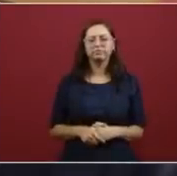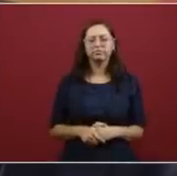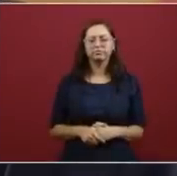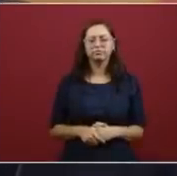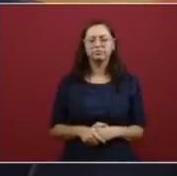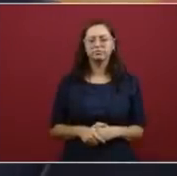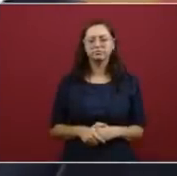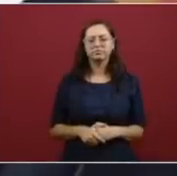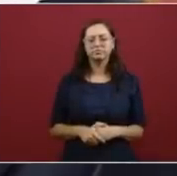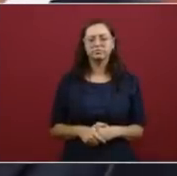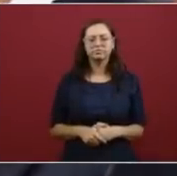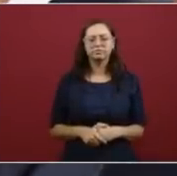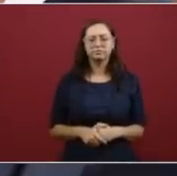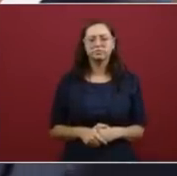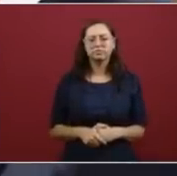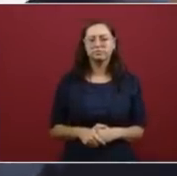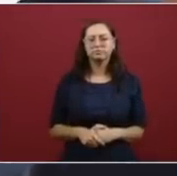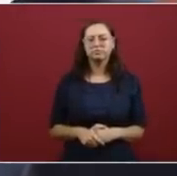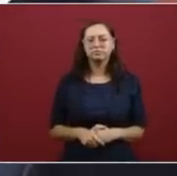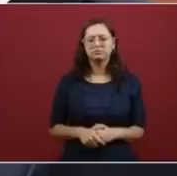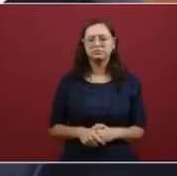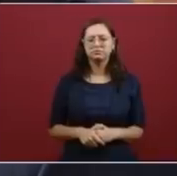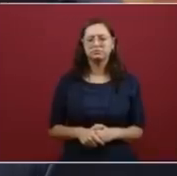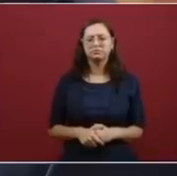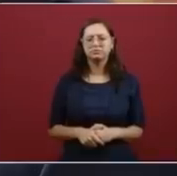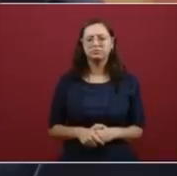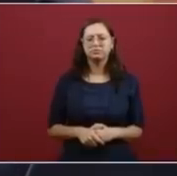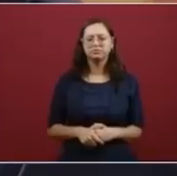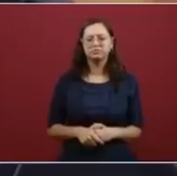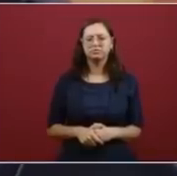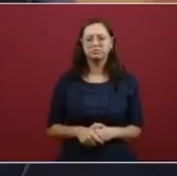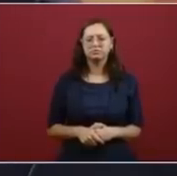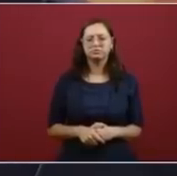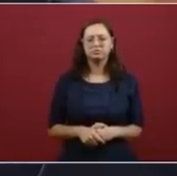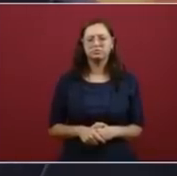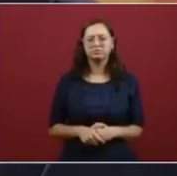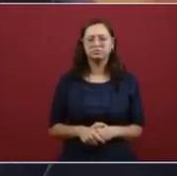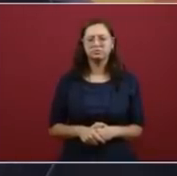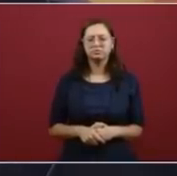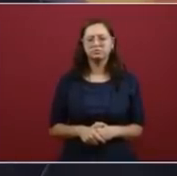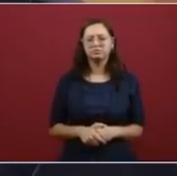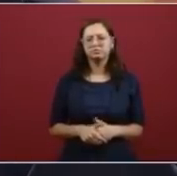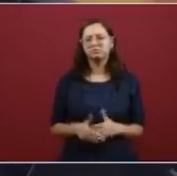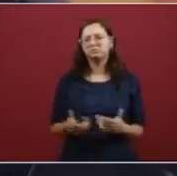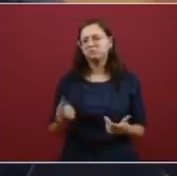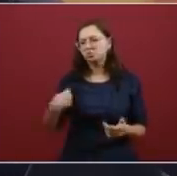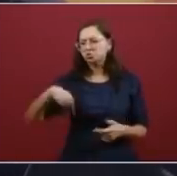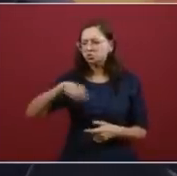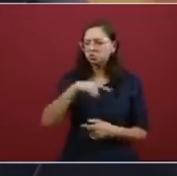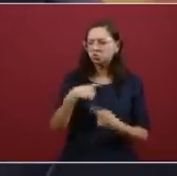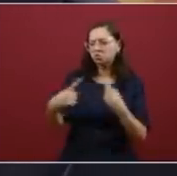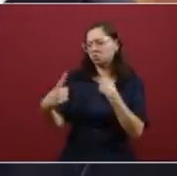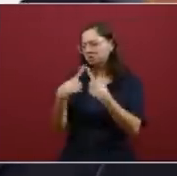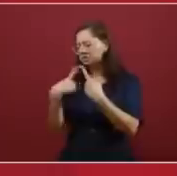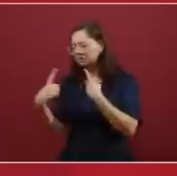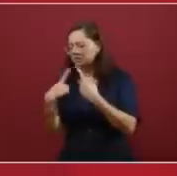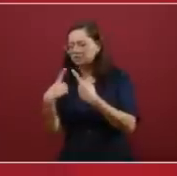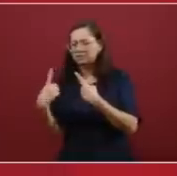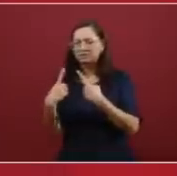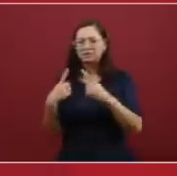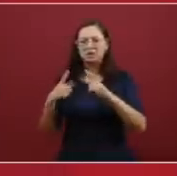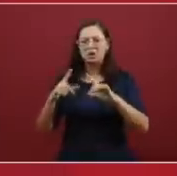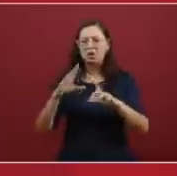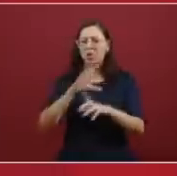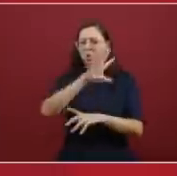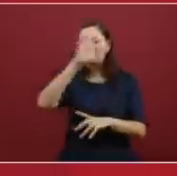cómo evitar que se centralice, se monopolice todo lo que